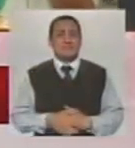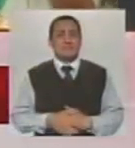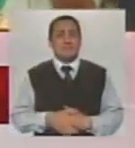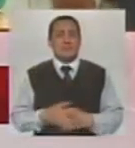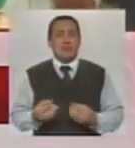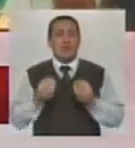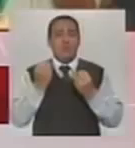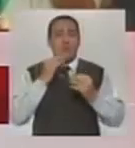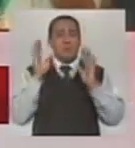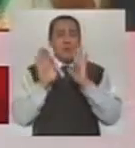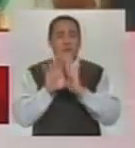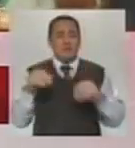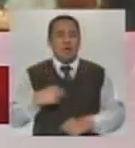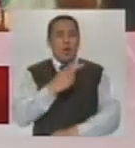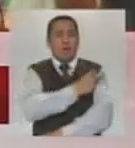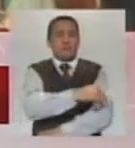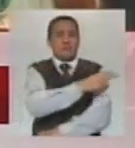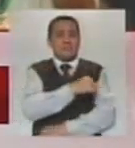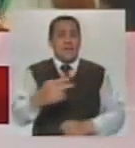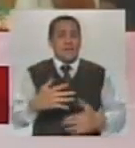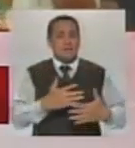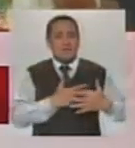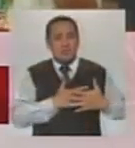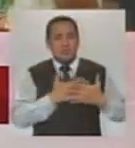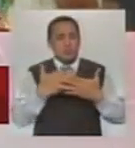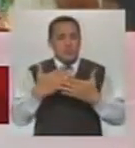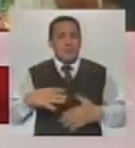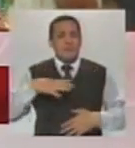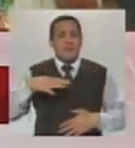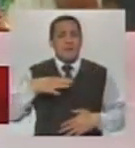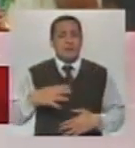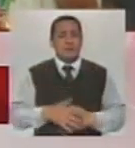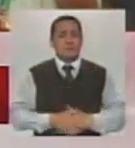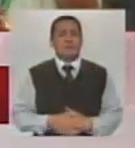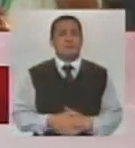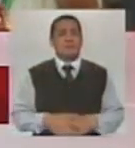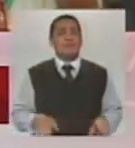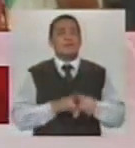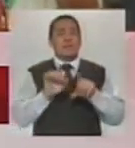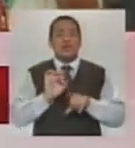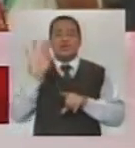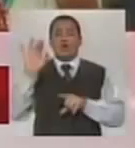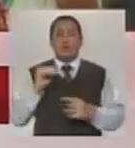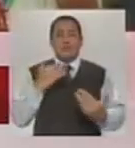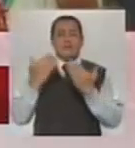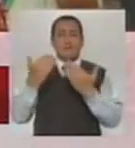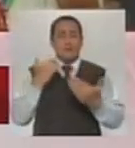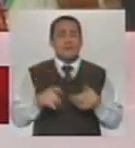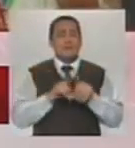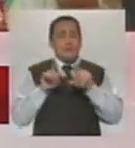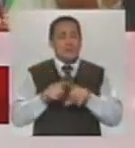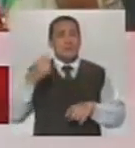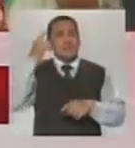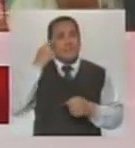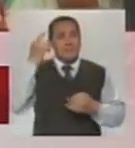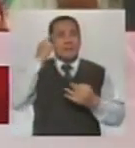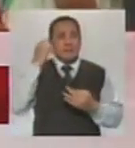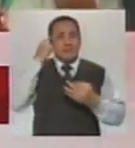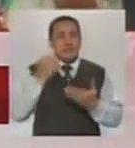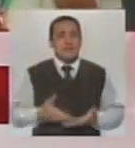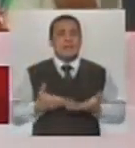como los hospitales de la solidaridad, sistemas privados que son, ¿no? Y otras formas imaginativas de dar